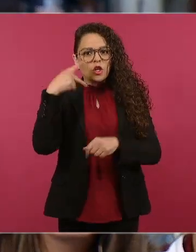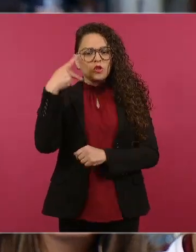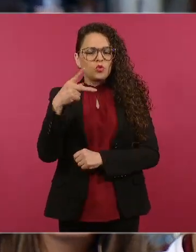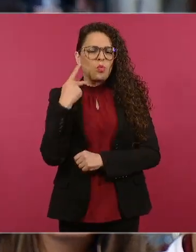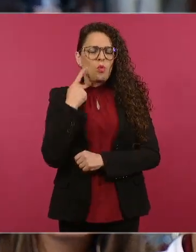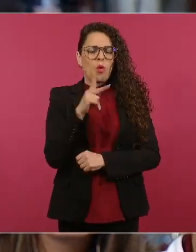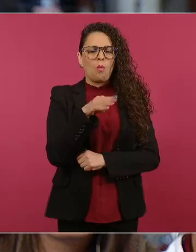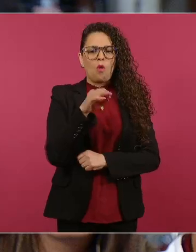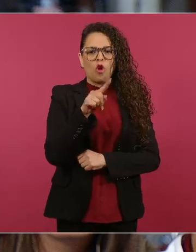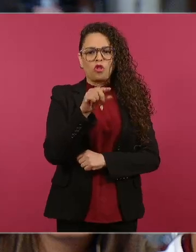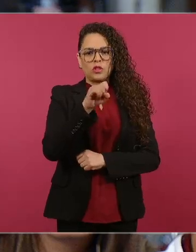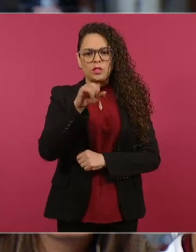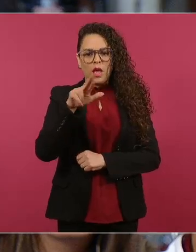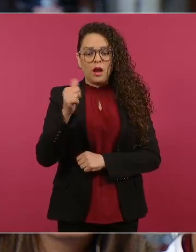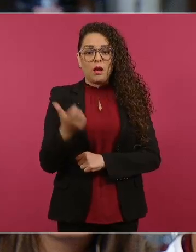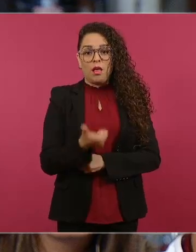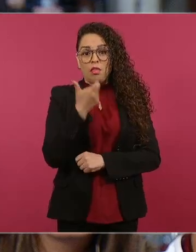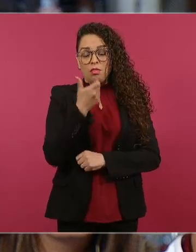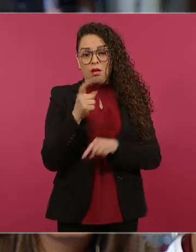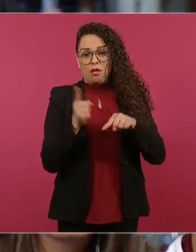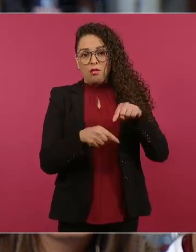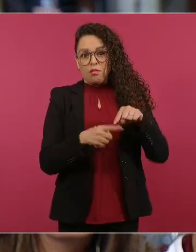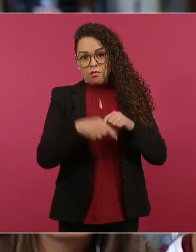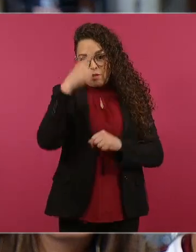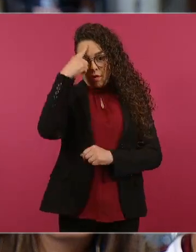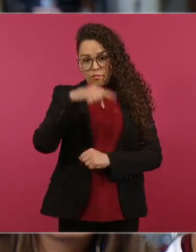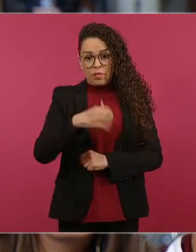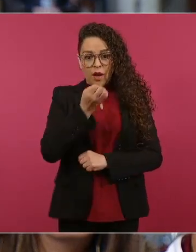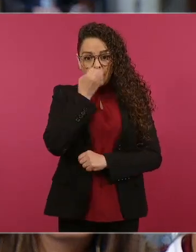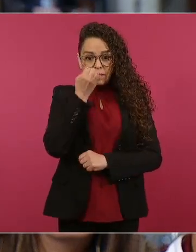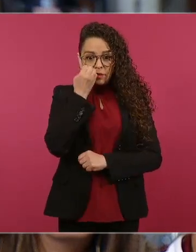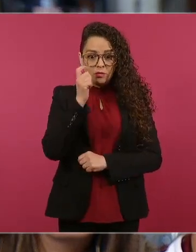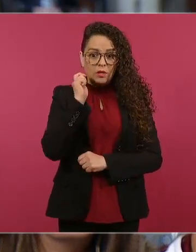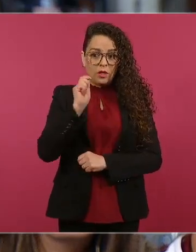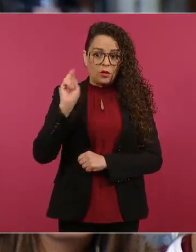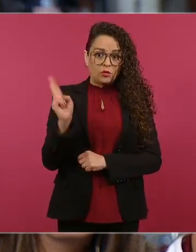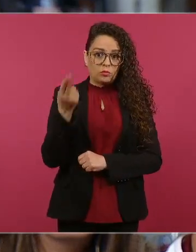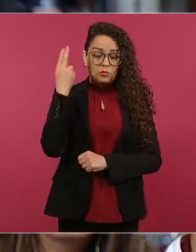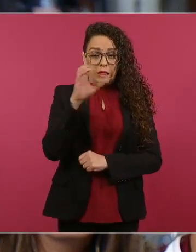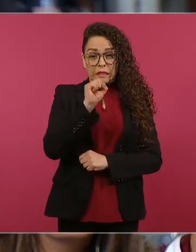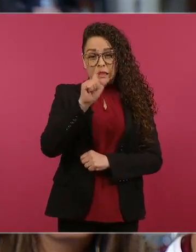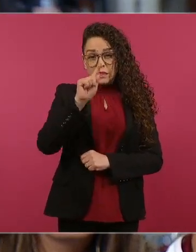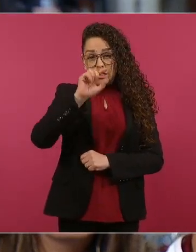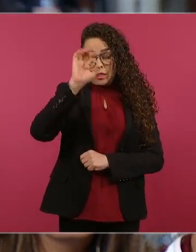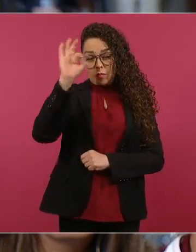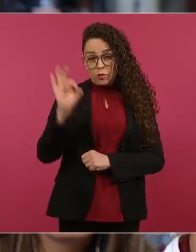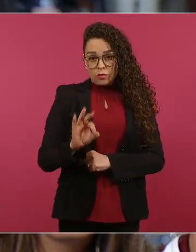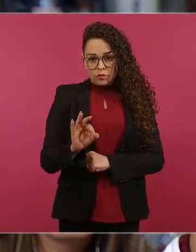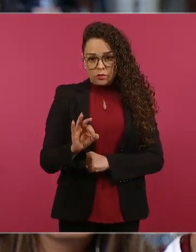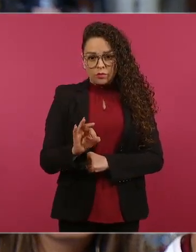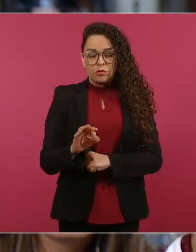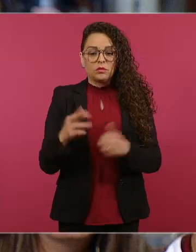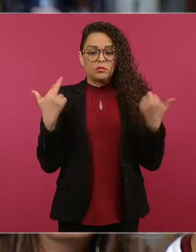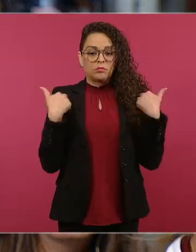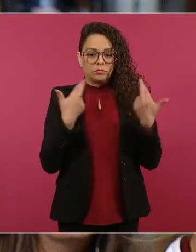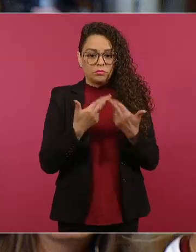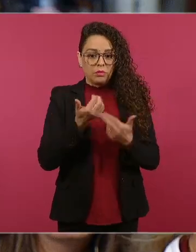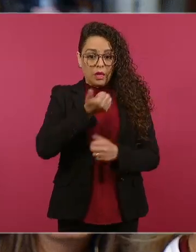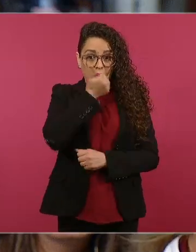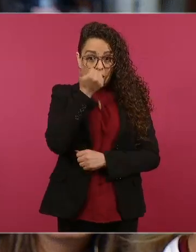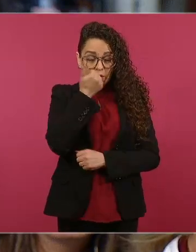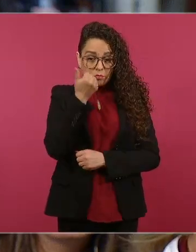recortes al presupuesto de la educación superior del 60-70%. A los estudiantes, a profesores se sumaron diversos